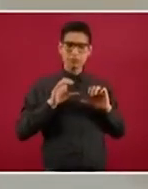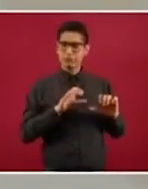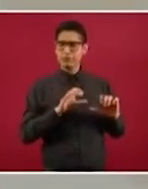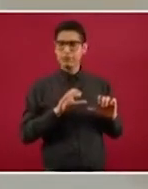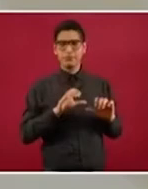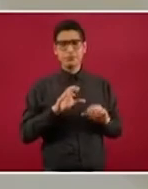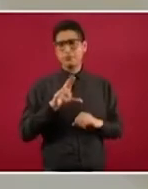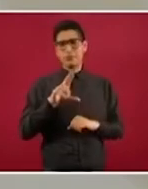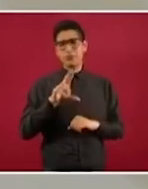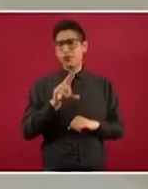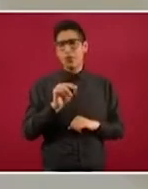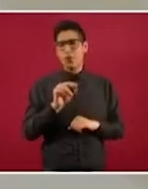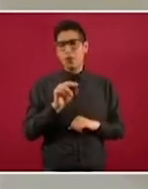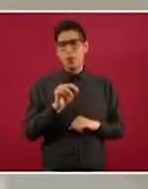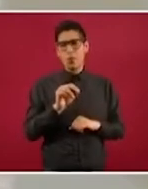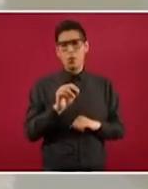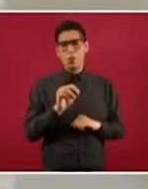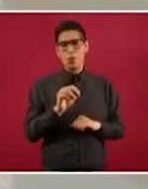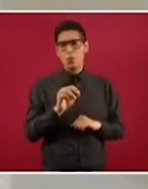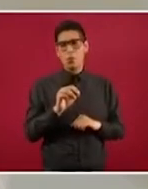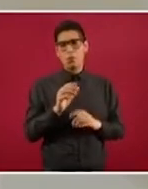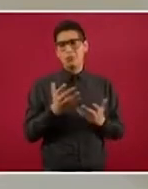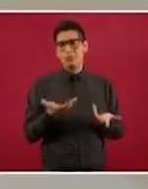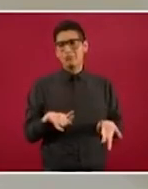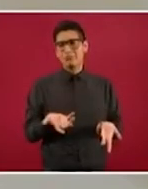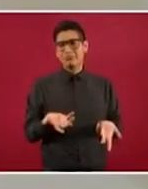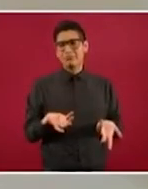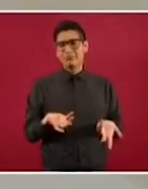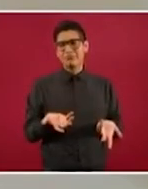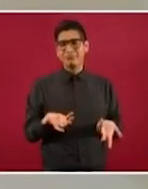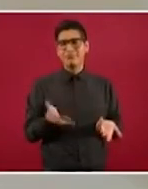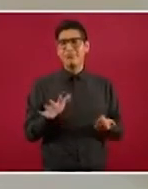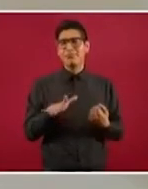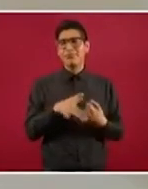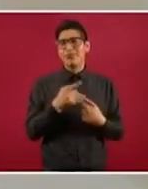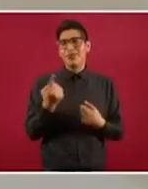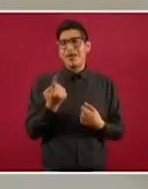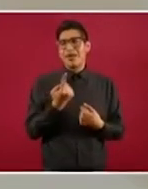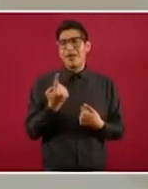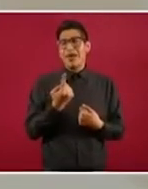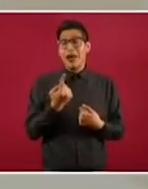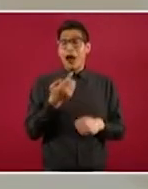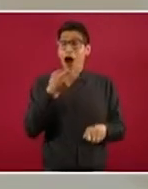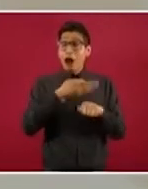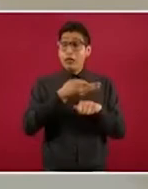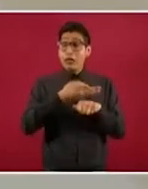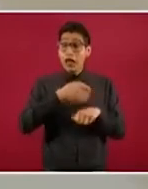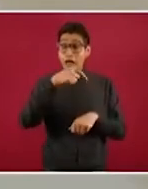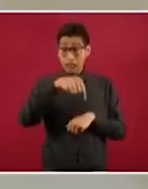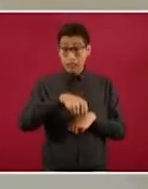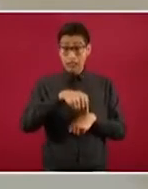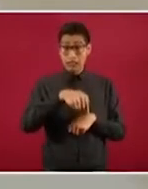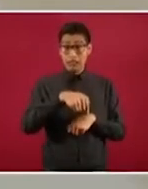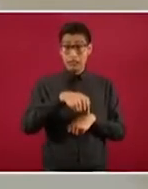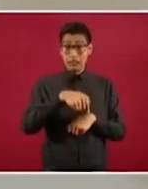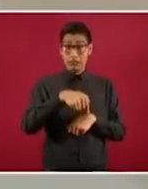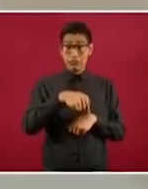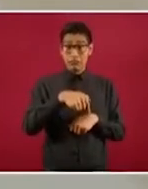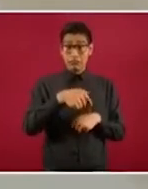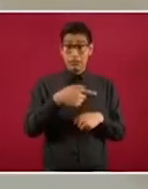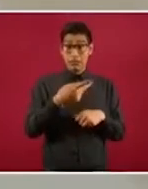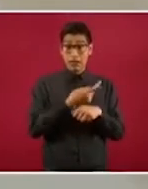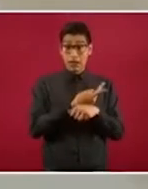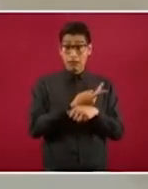para que la gente se quede en casa? Pues primero porque no estamos en un estado de excepción,